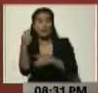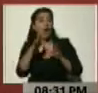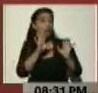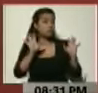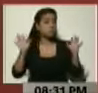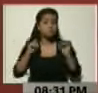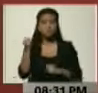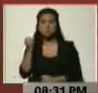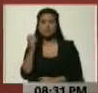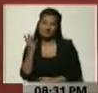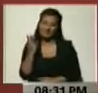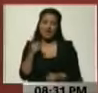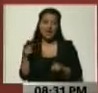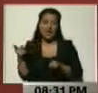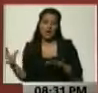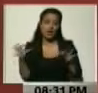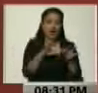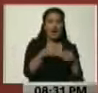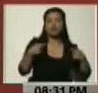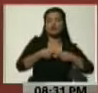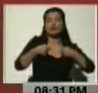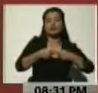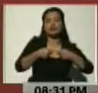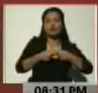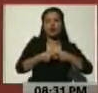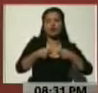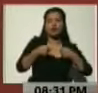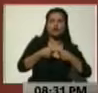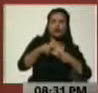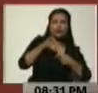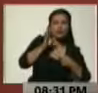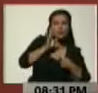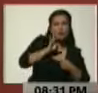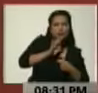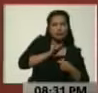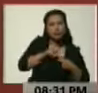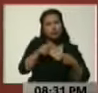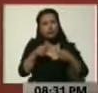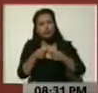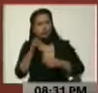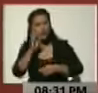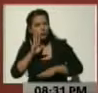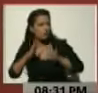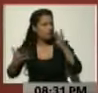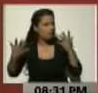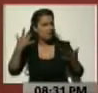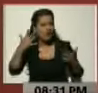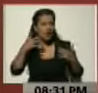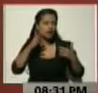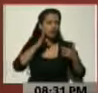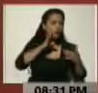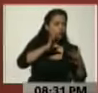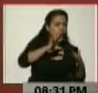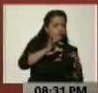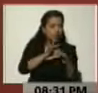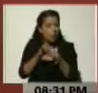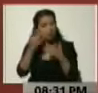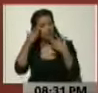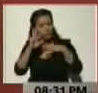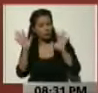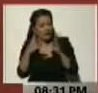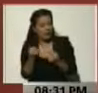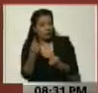Esa sociedad en este momento. O suciedad será. O será sociedad. Algo de eso.